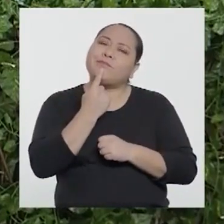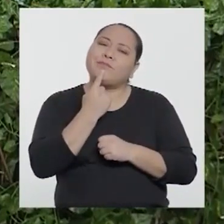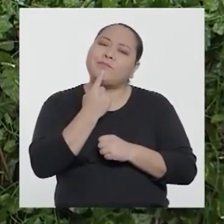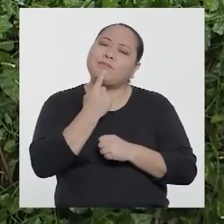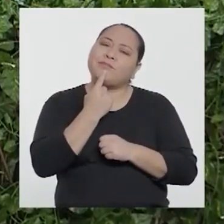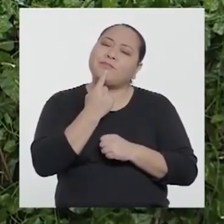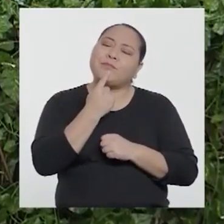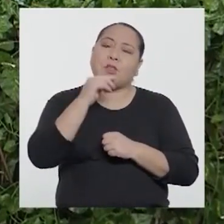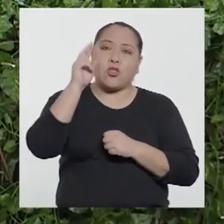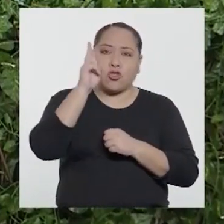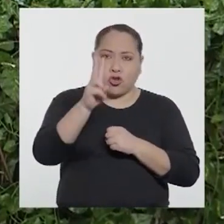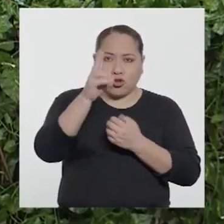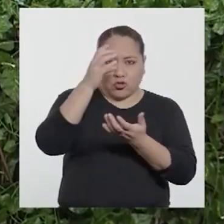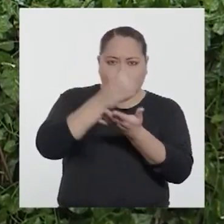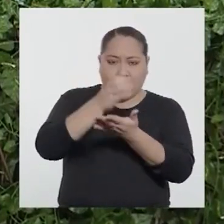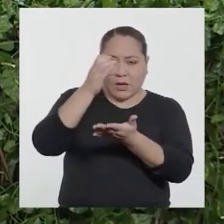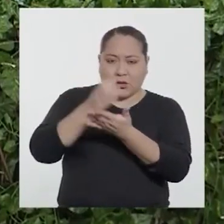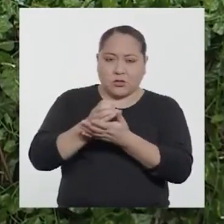Tubo de cartón.